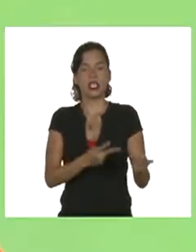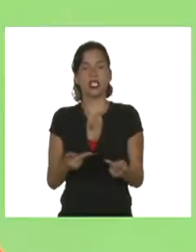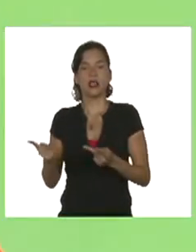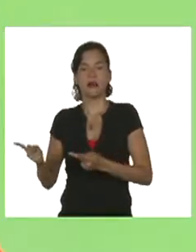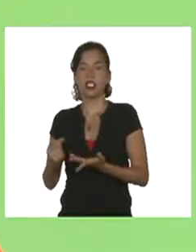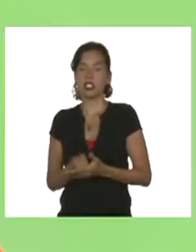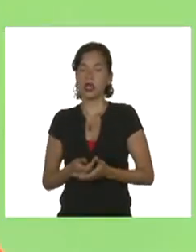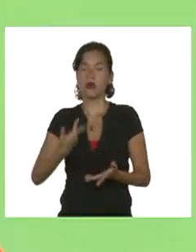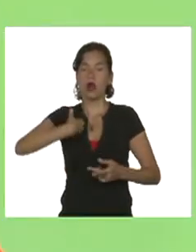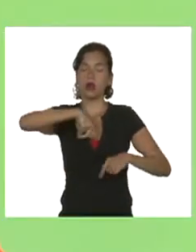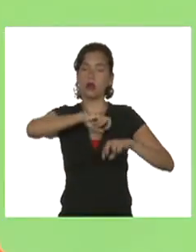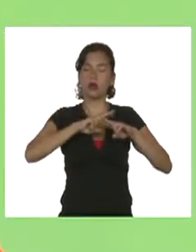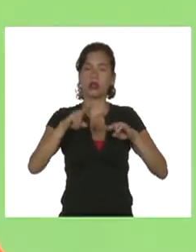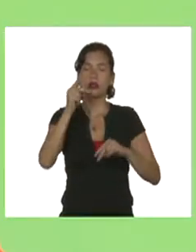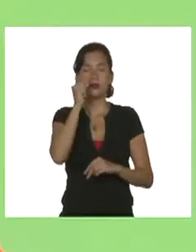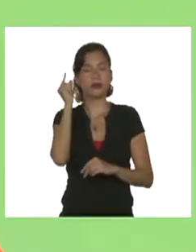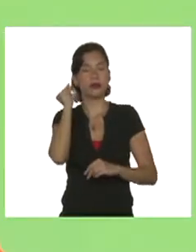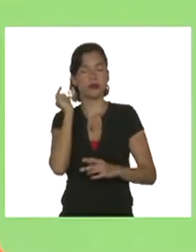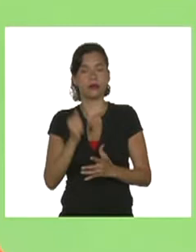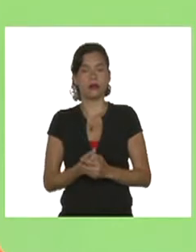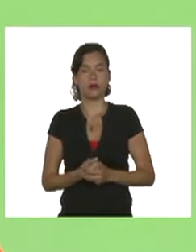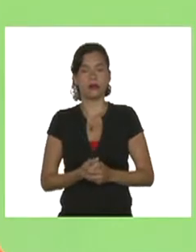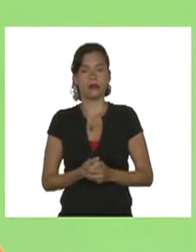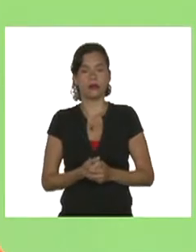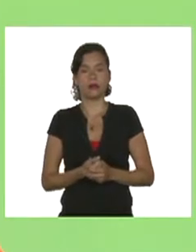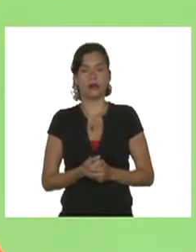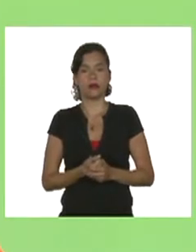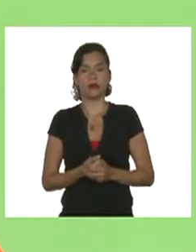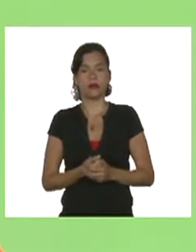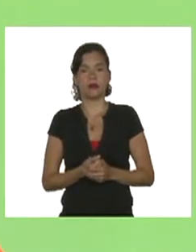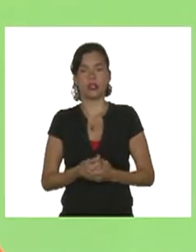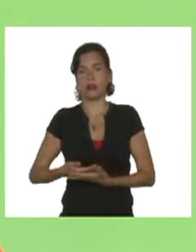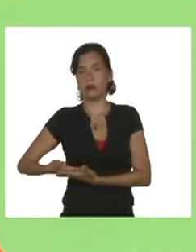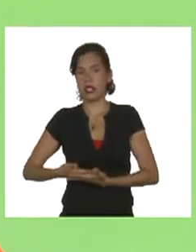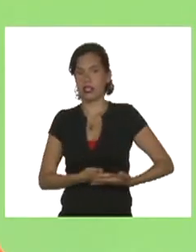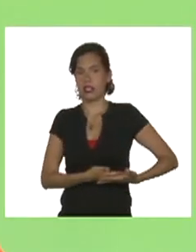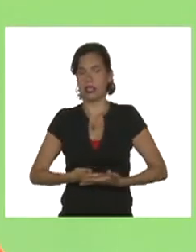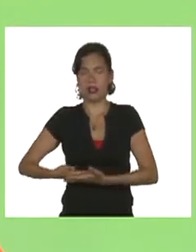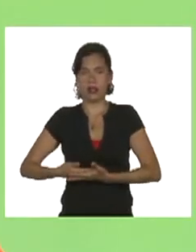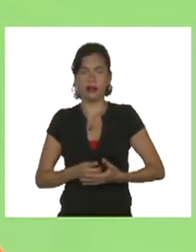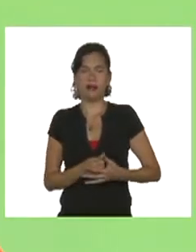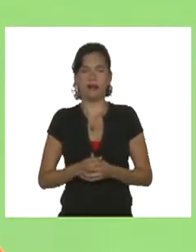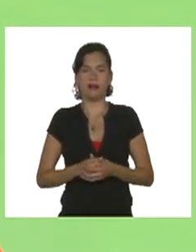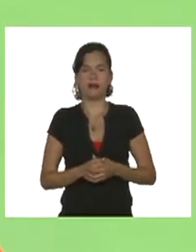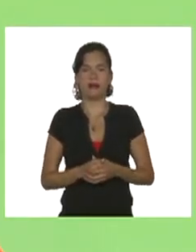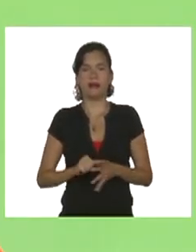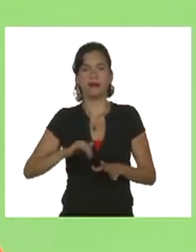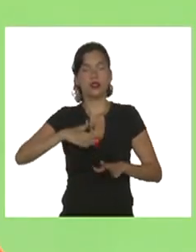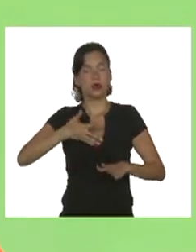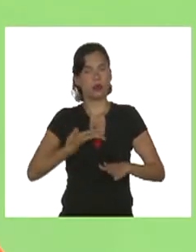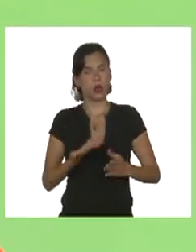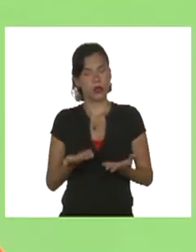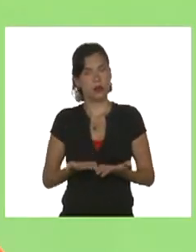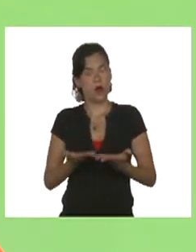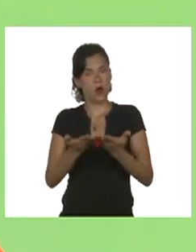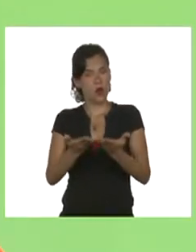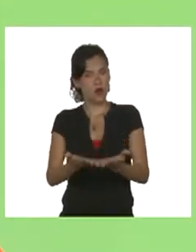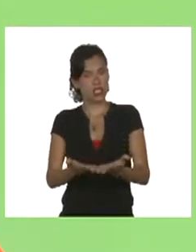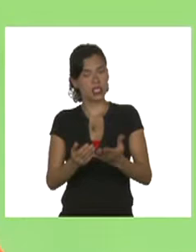Invitemos a nuestras niñas y nuestros niños de la etapa maternal. Podemos ofrecer